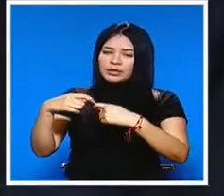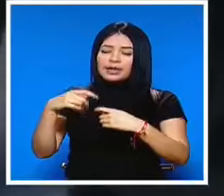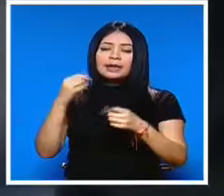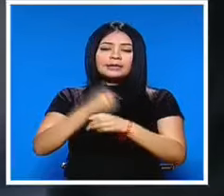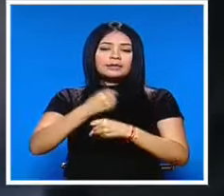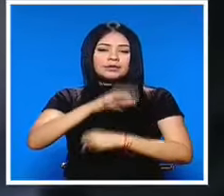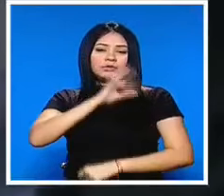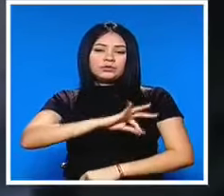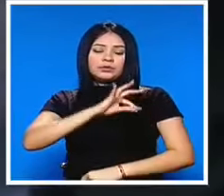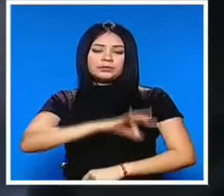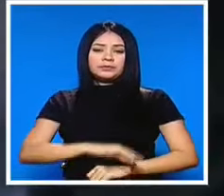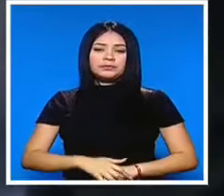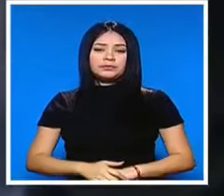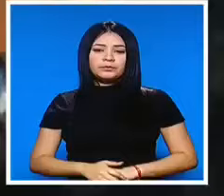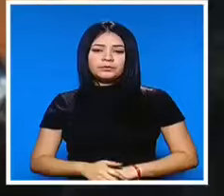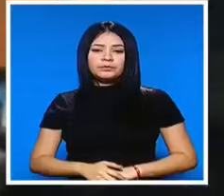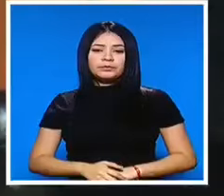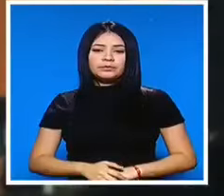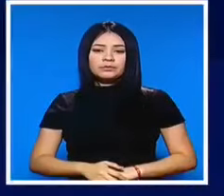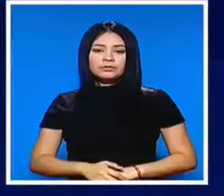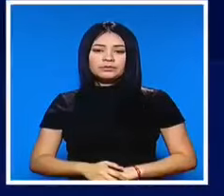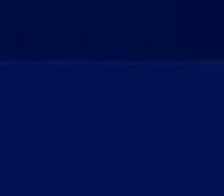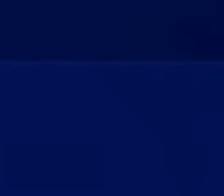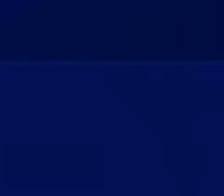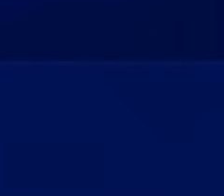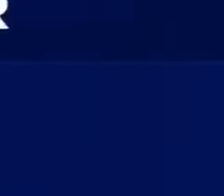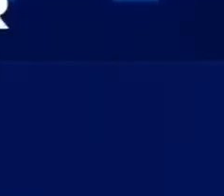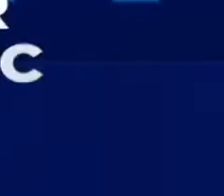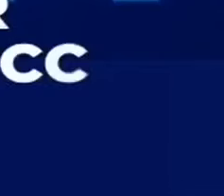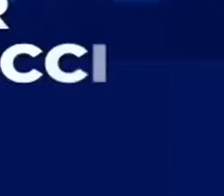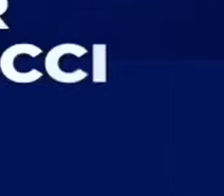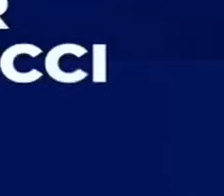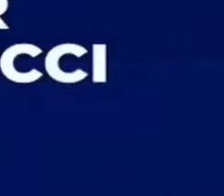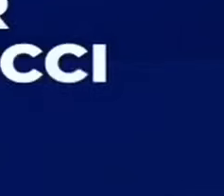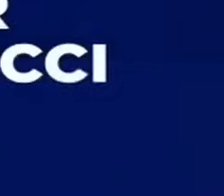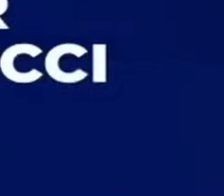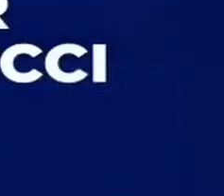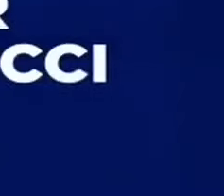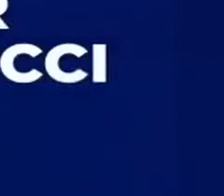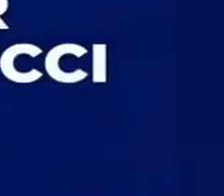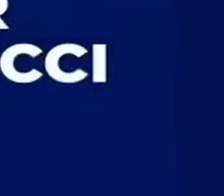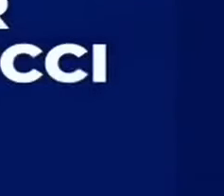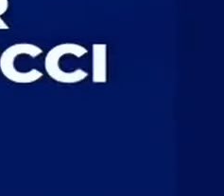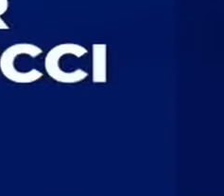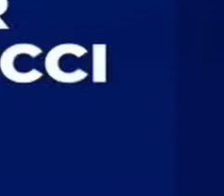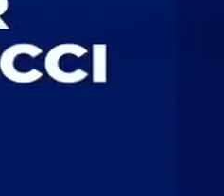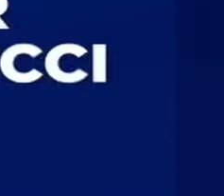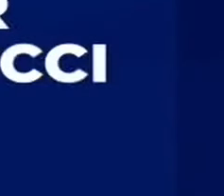de la entidad. Javier Bertucci,